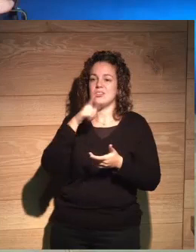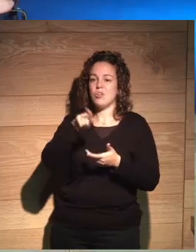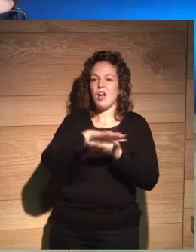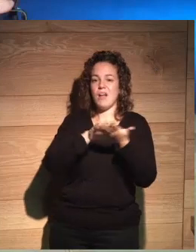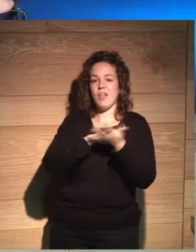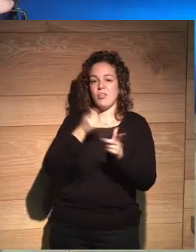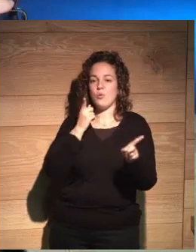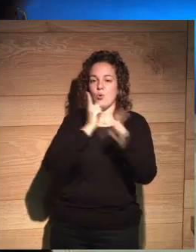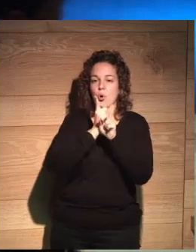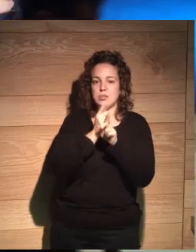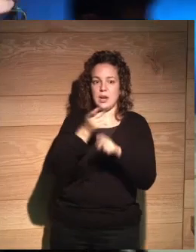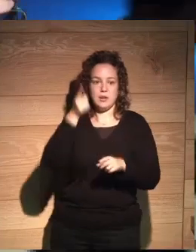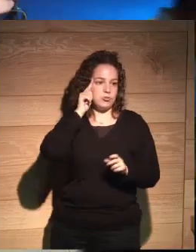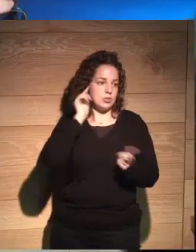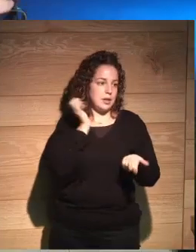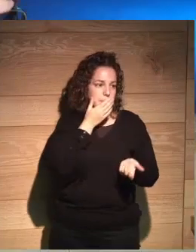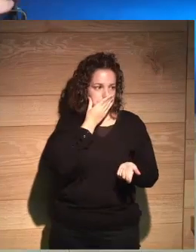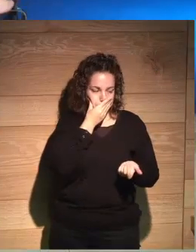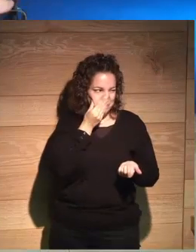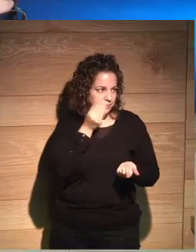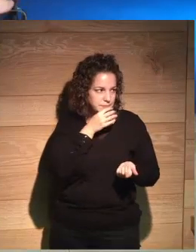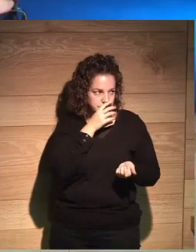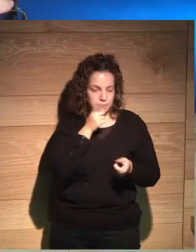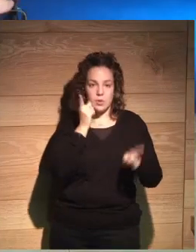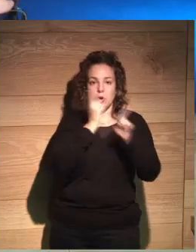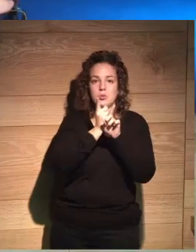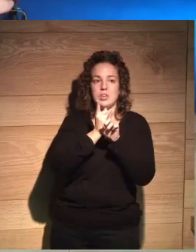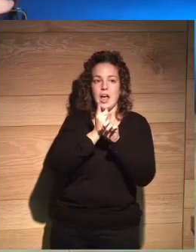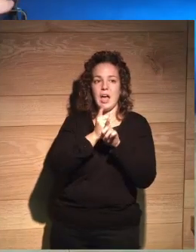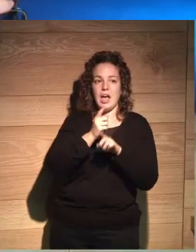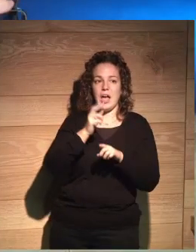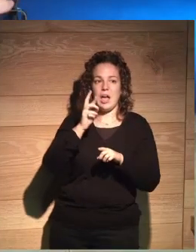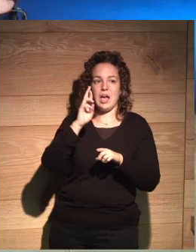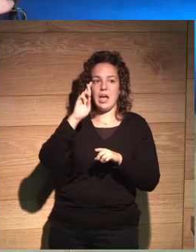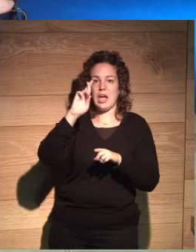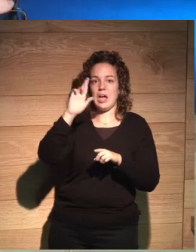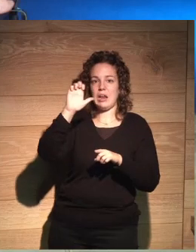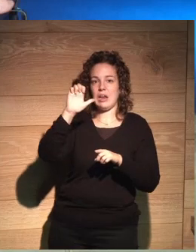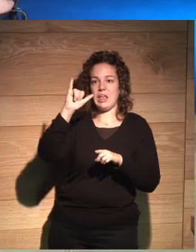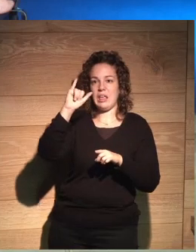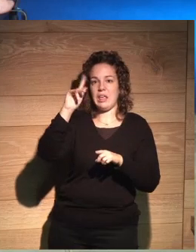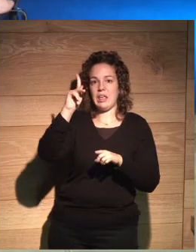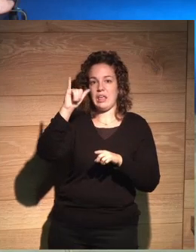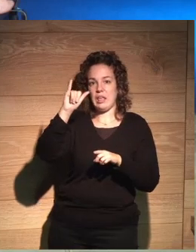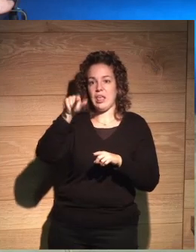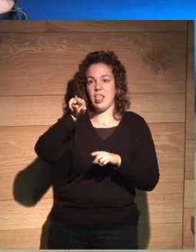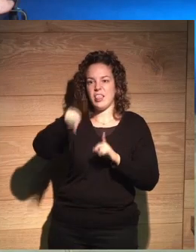en contra de, yo qué sé, de el Reiki, por ejemplo, luego vaya